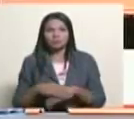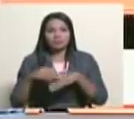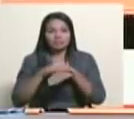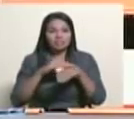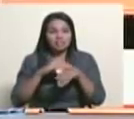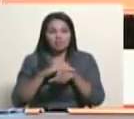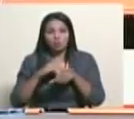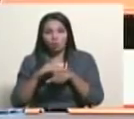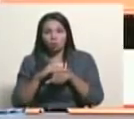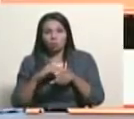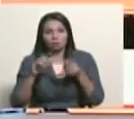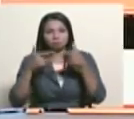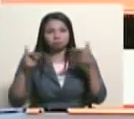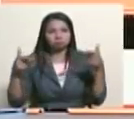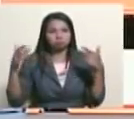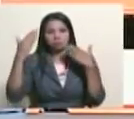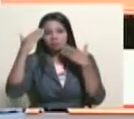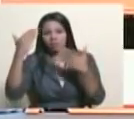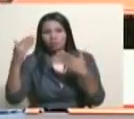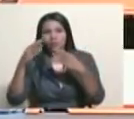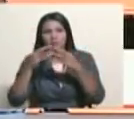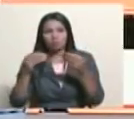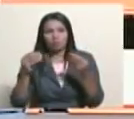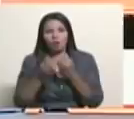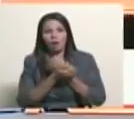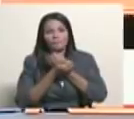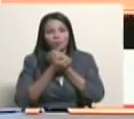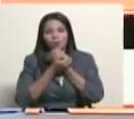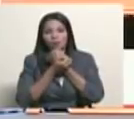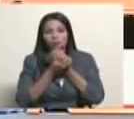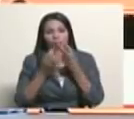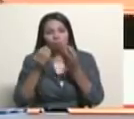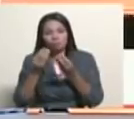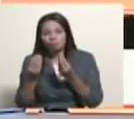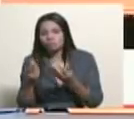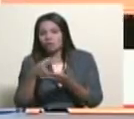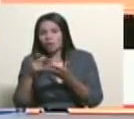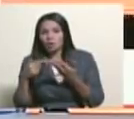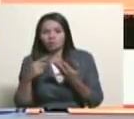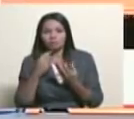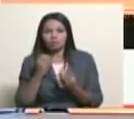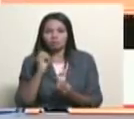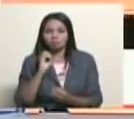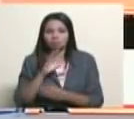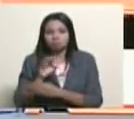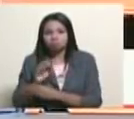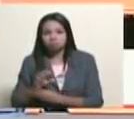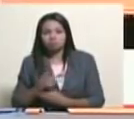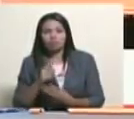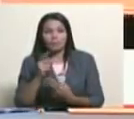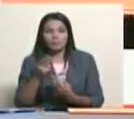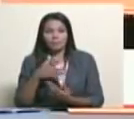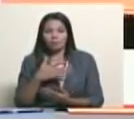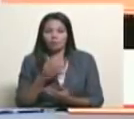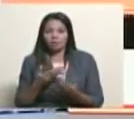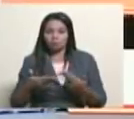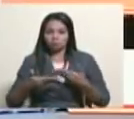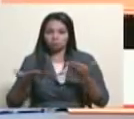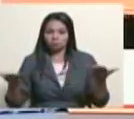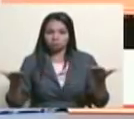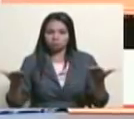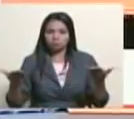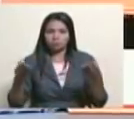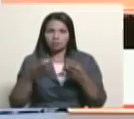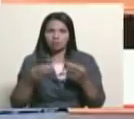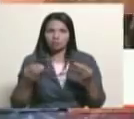el extenso saludo amoroso, son tantas cosas que hay que transmitir, pero quedo a la orden de